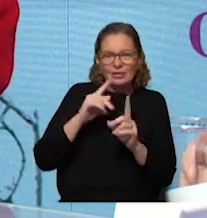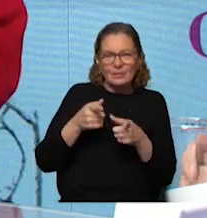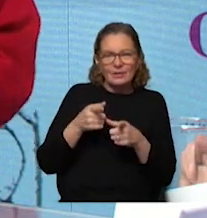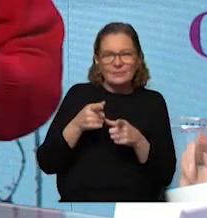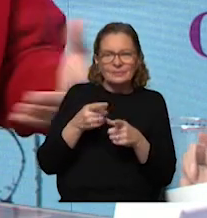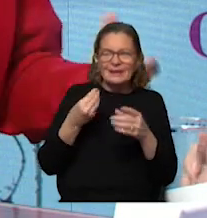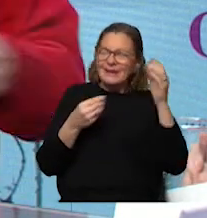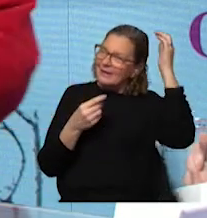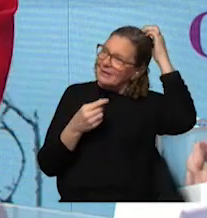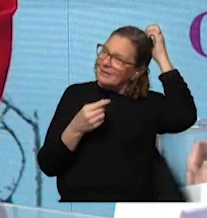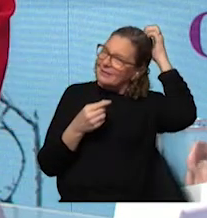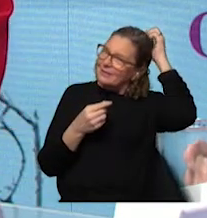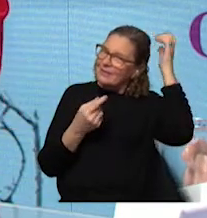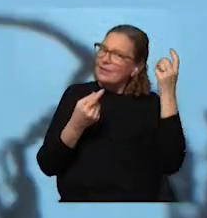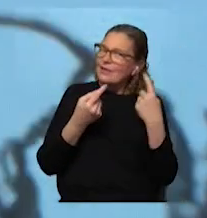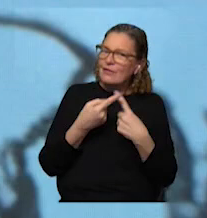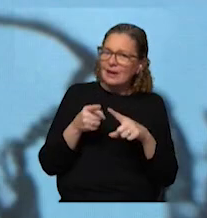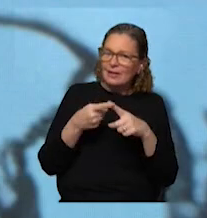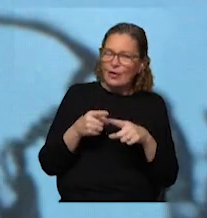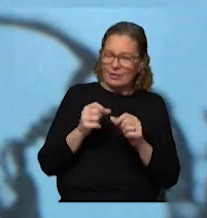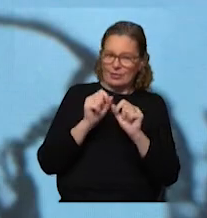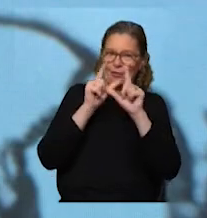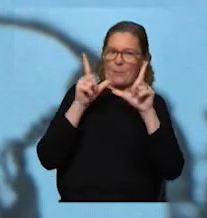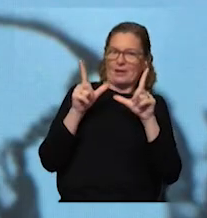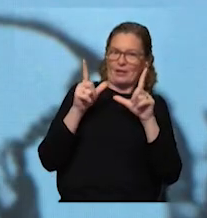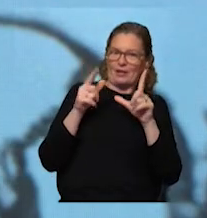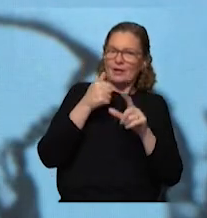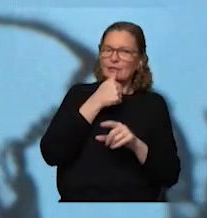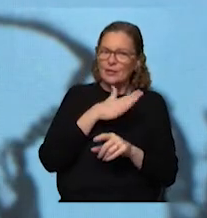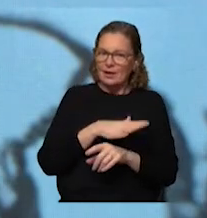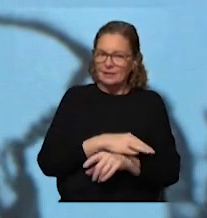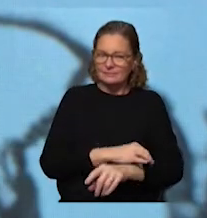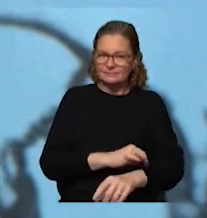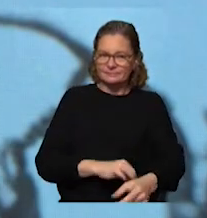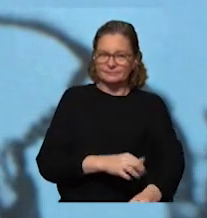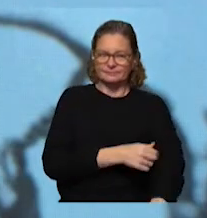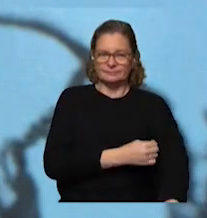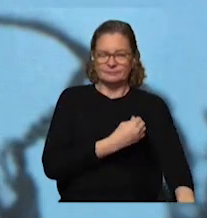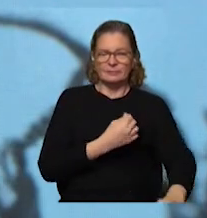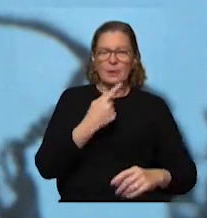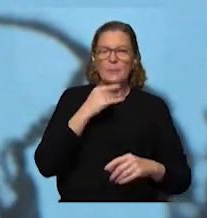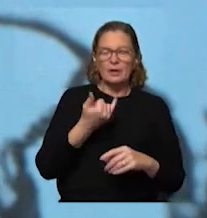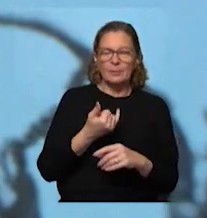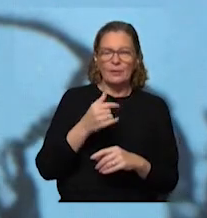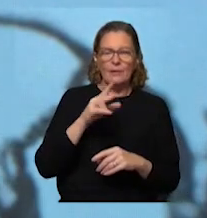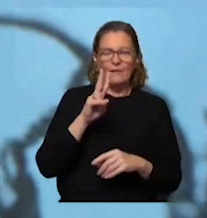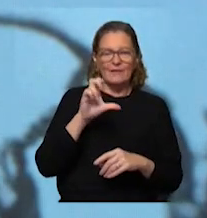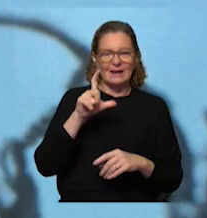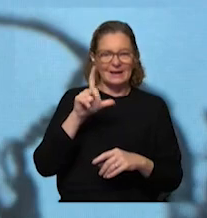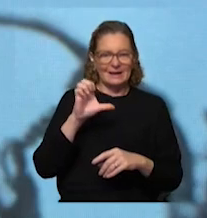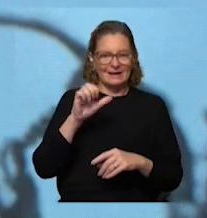y Qué cosas te han sorprendido de estas de estas historias bueno por ejemplo el caso de velela